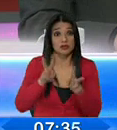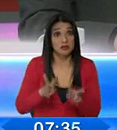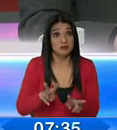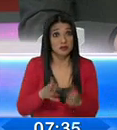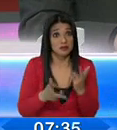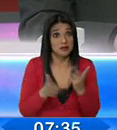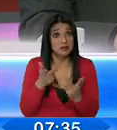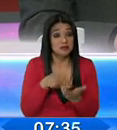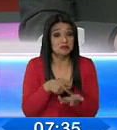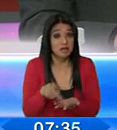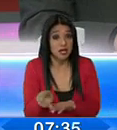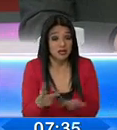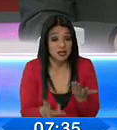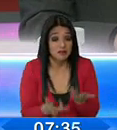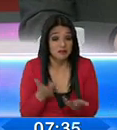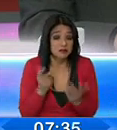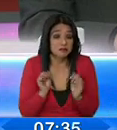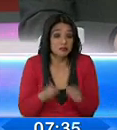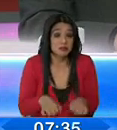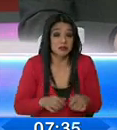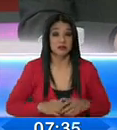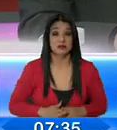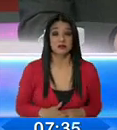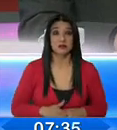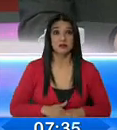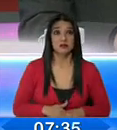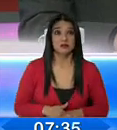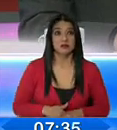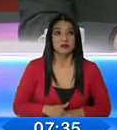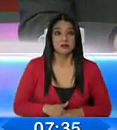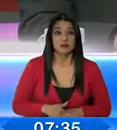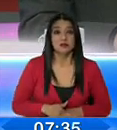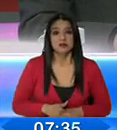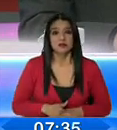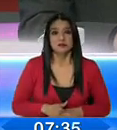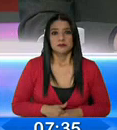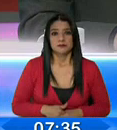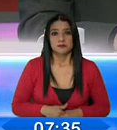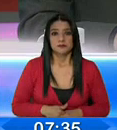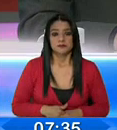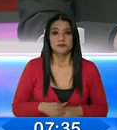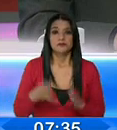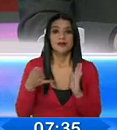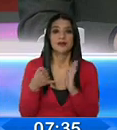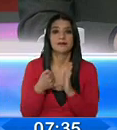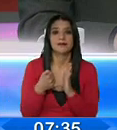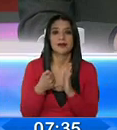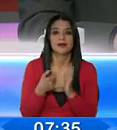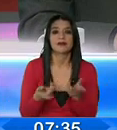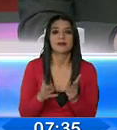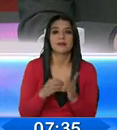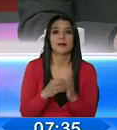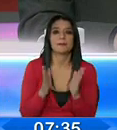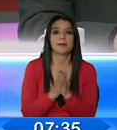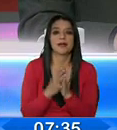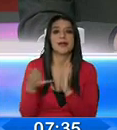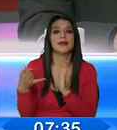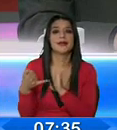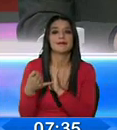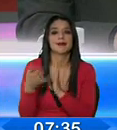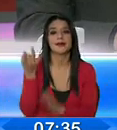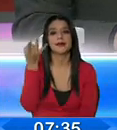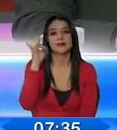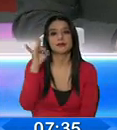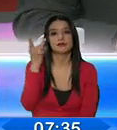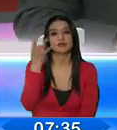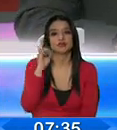haber costado en otras condiciones de mercado, el hecho de que se aplicó el IVA a los 18